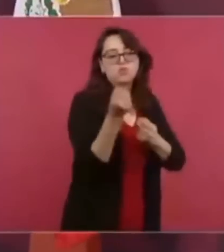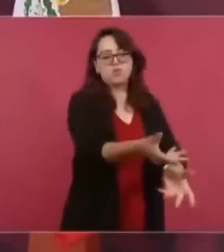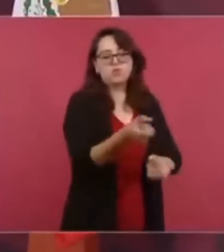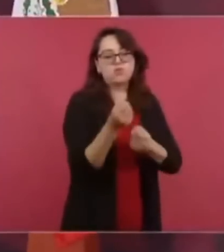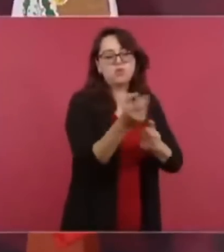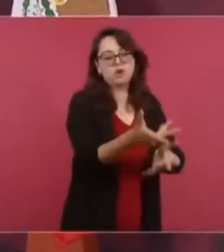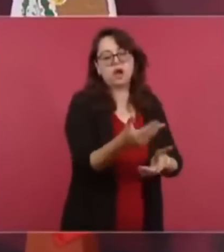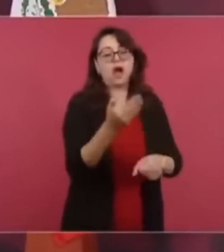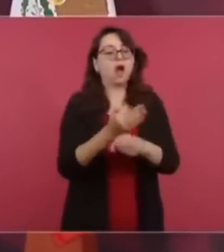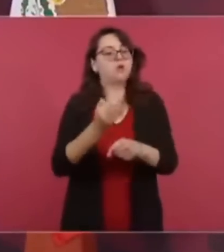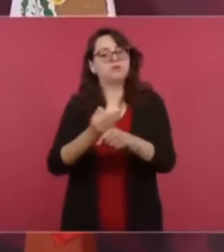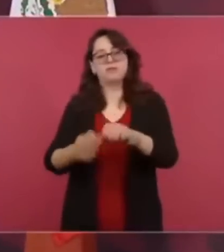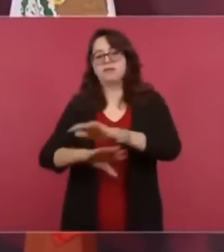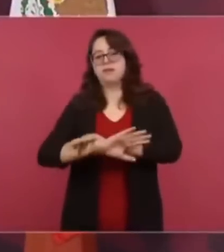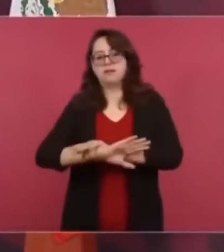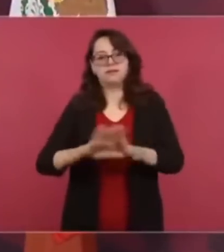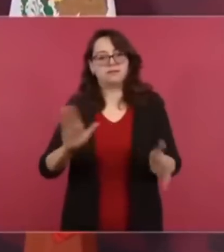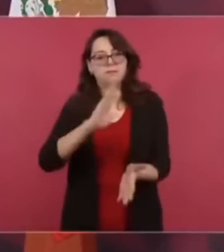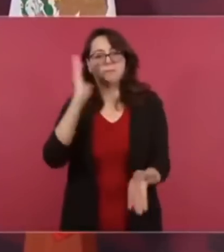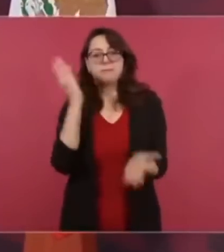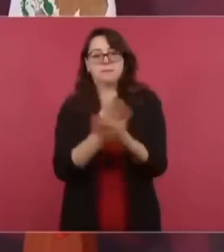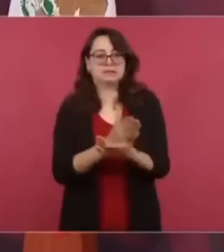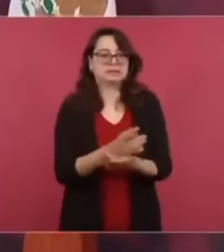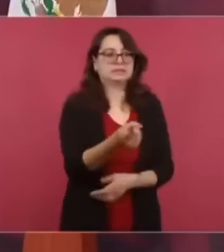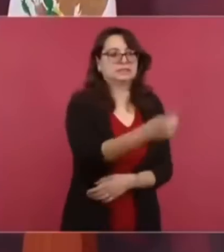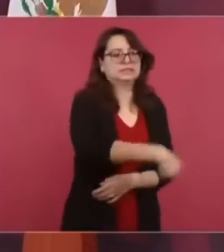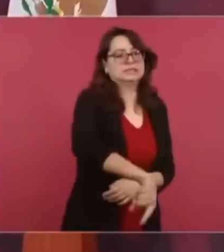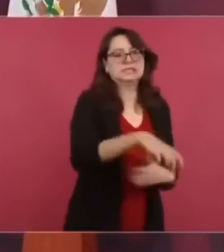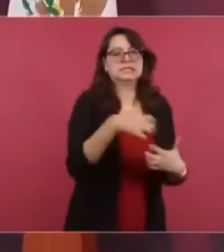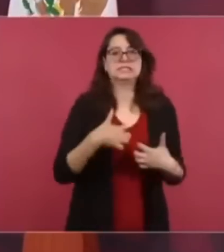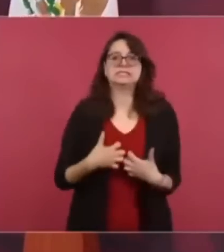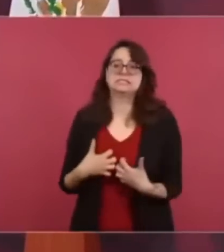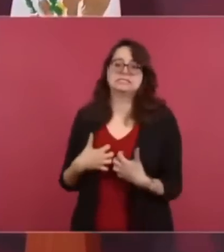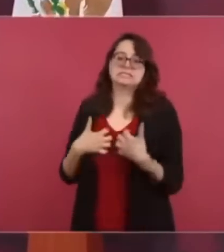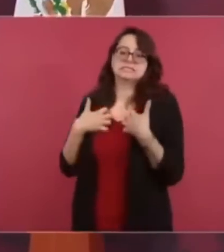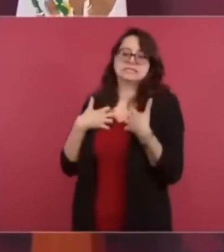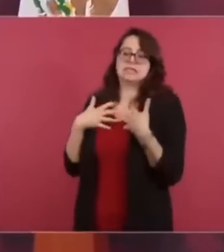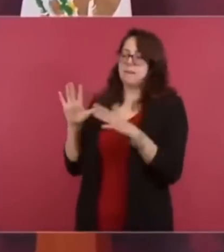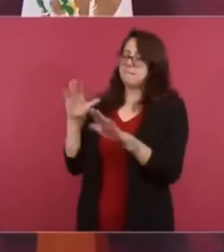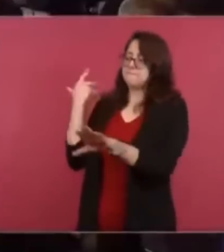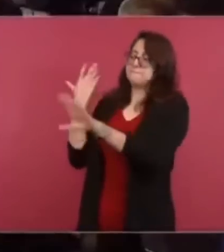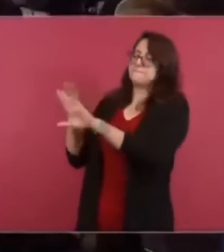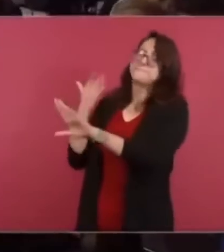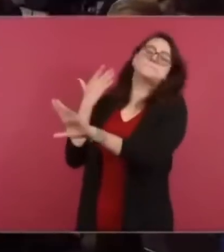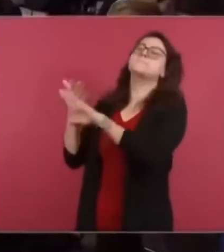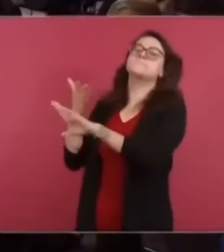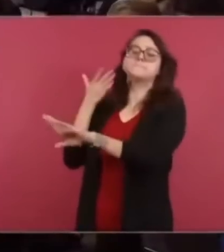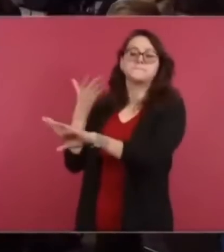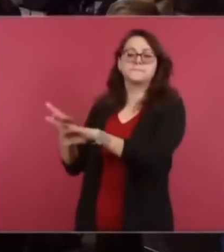están inconformes. Por ejemplo, los ministros de la Corte,